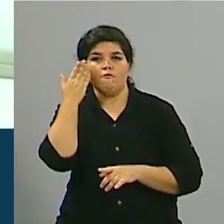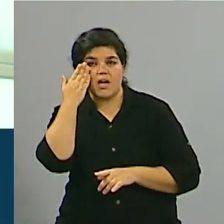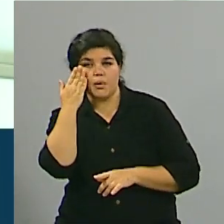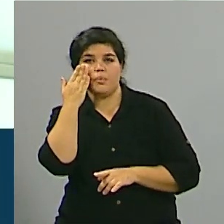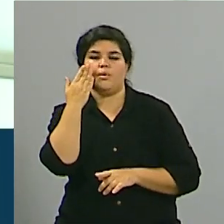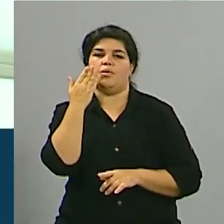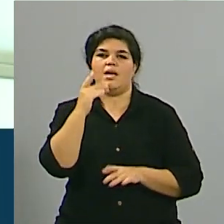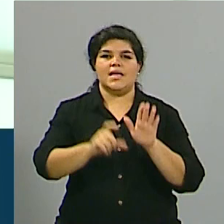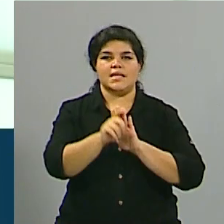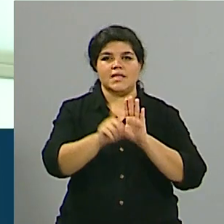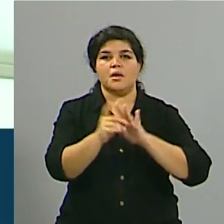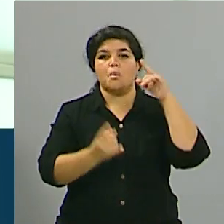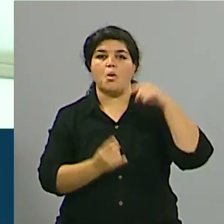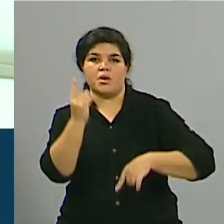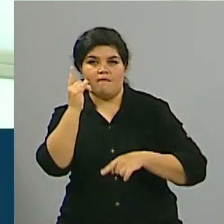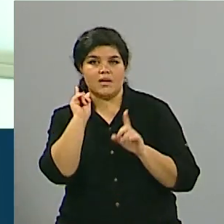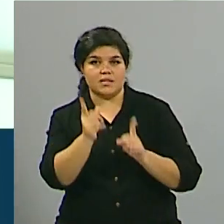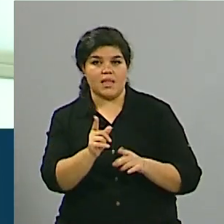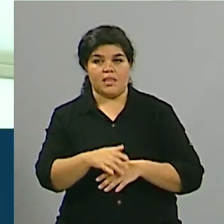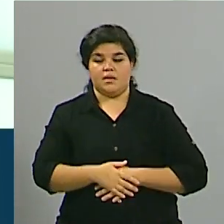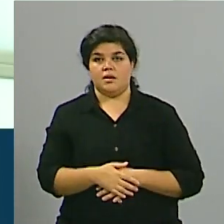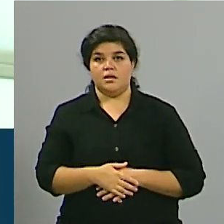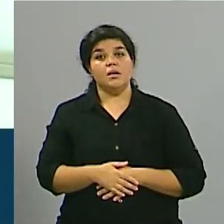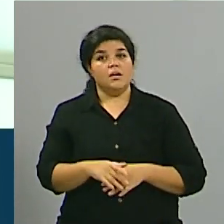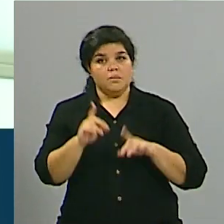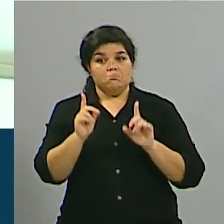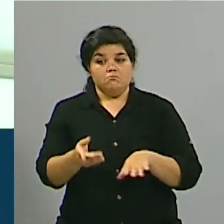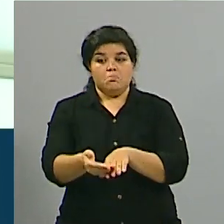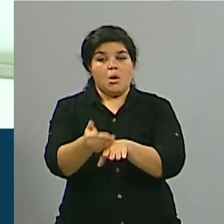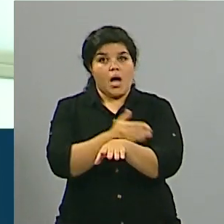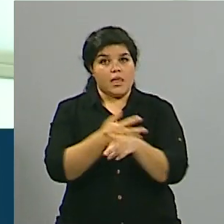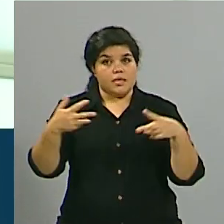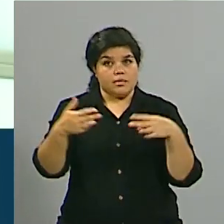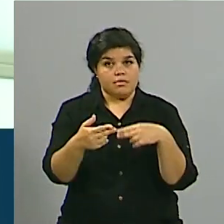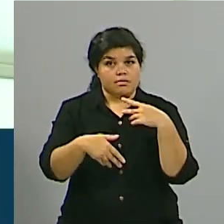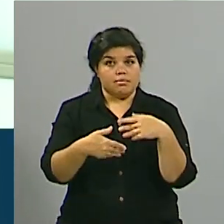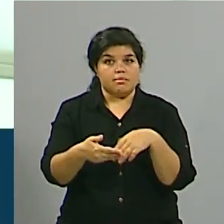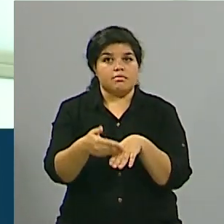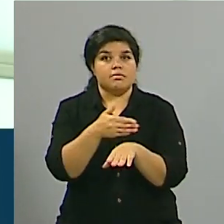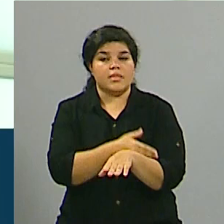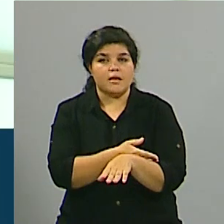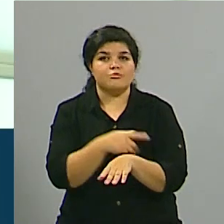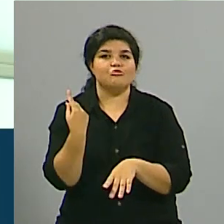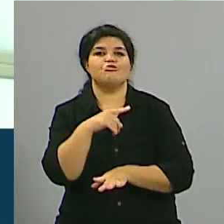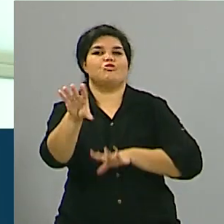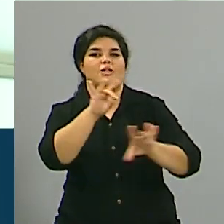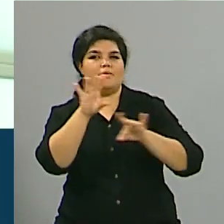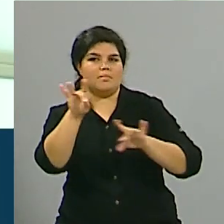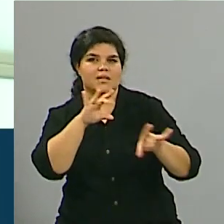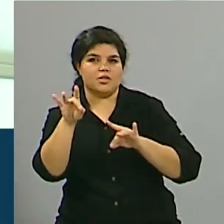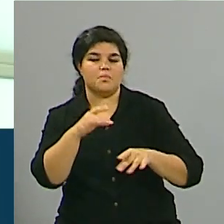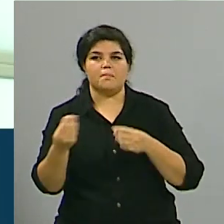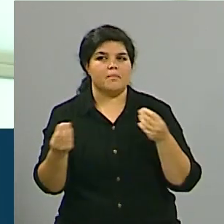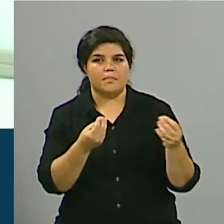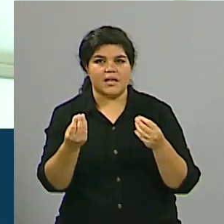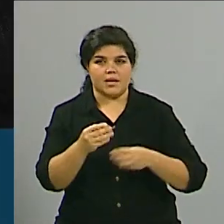como Unidiversidad. Antes de ir a la pausa, vamos repasando un dato importante, una invitación que tenemos para hacerle a ustedes que están ahí del otro lado